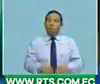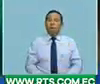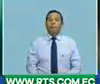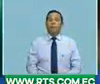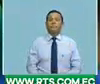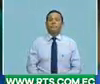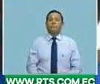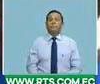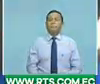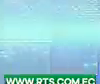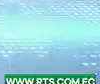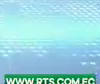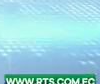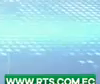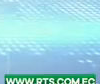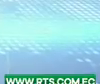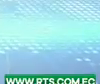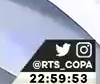Gurumendi.